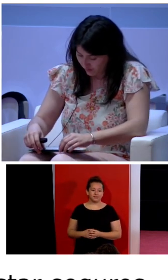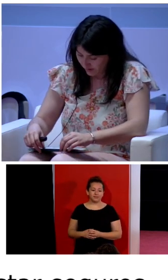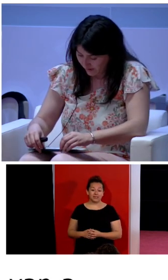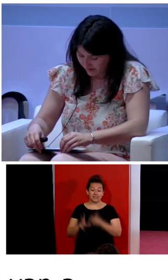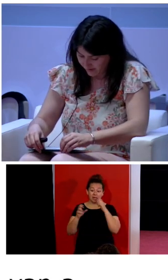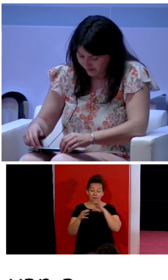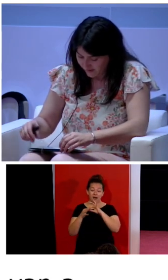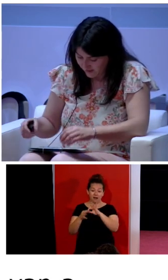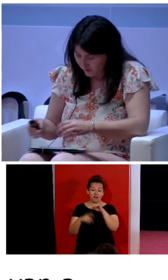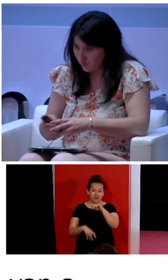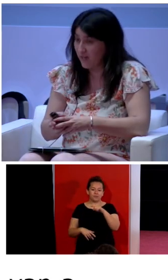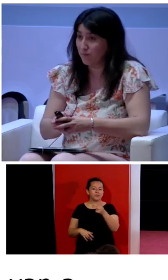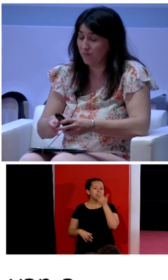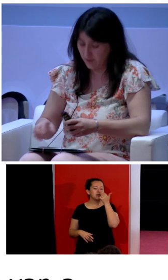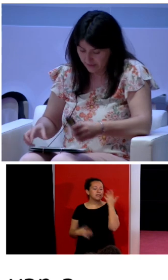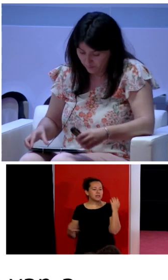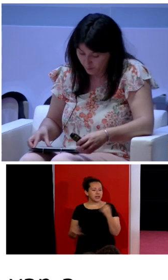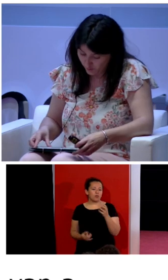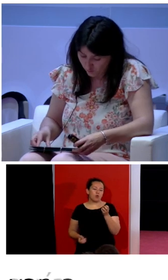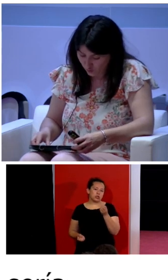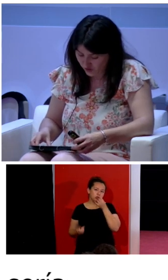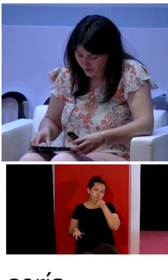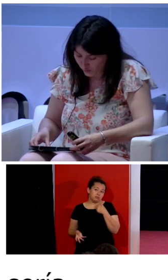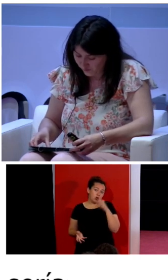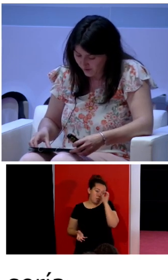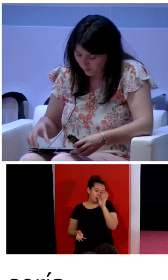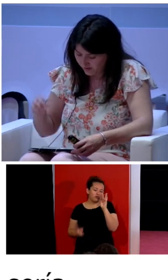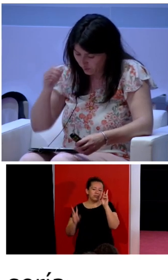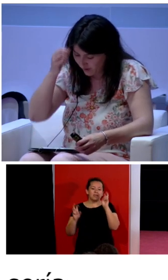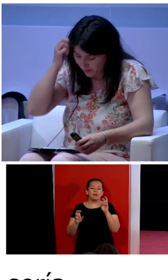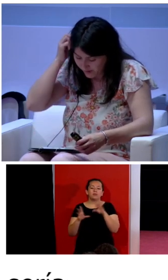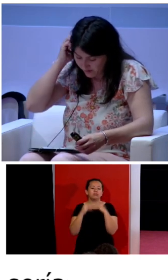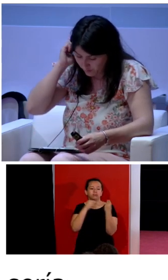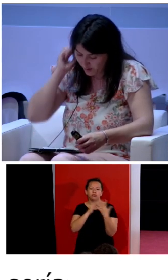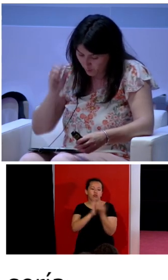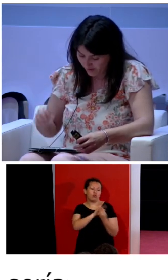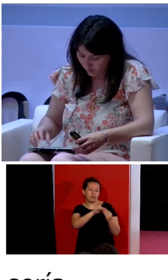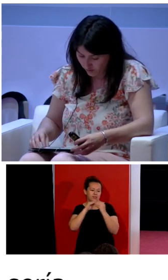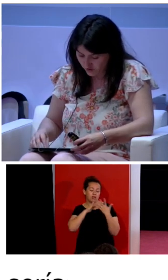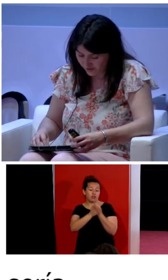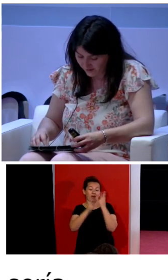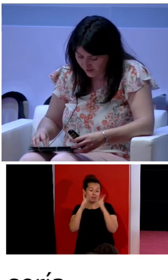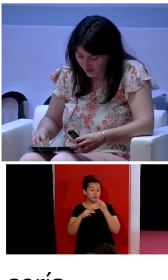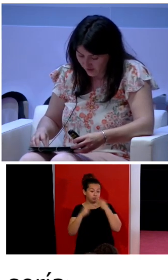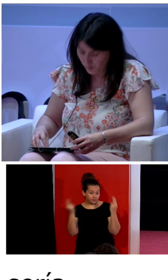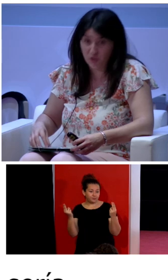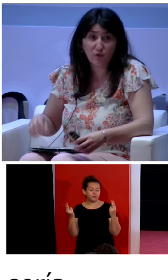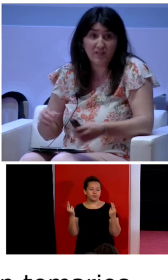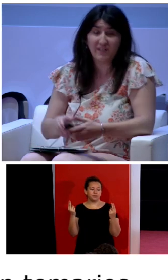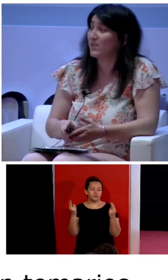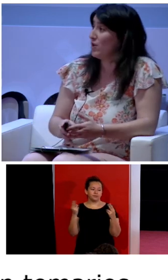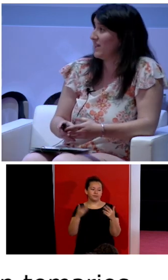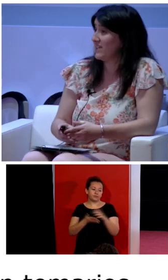cuestión, sería interesante contar, en mi opinión, con temarios unificados entre todas las administraciones públicas cuando se trata de